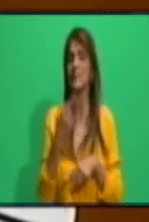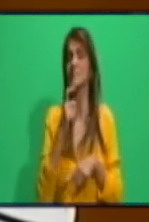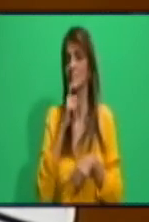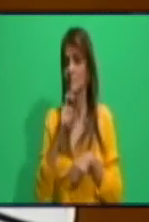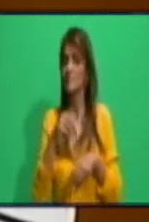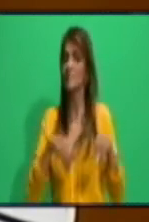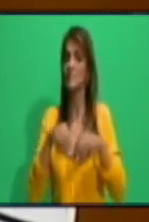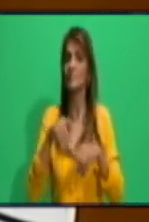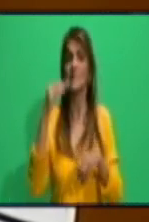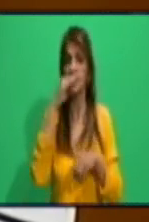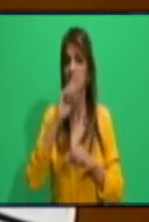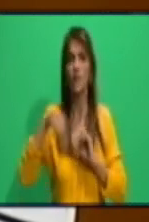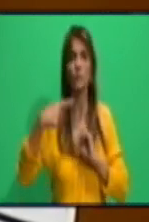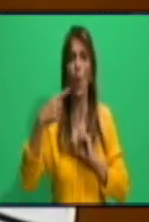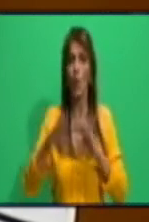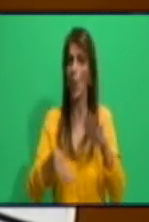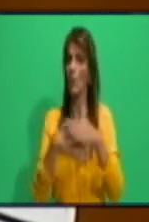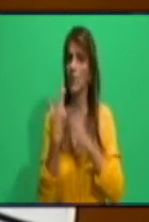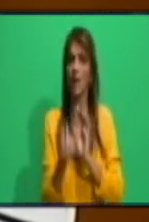todos los días.